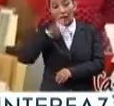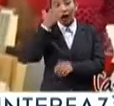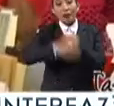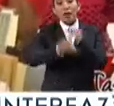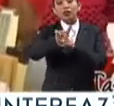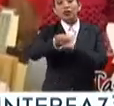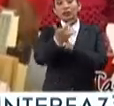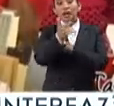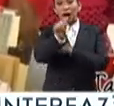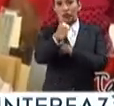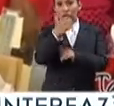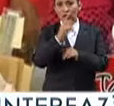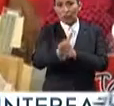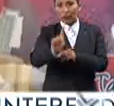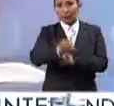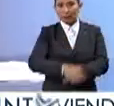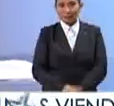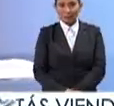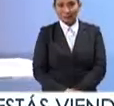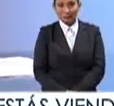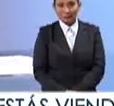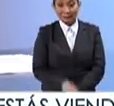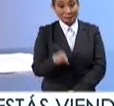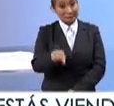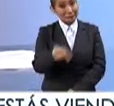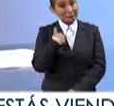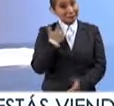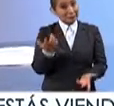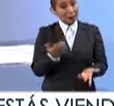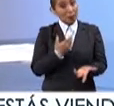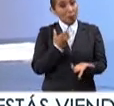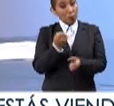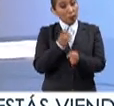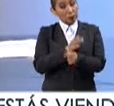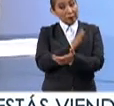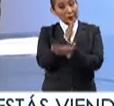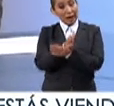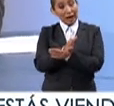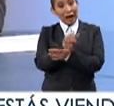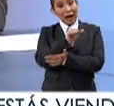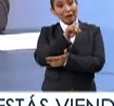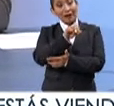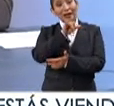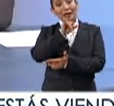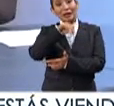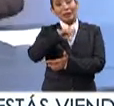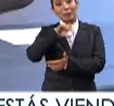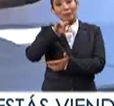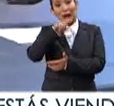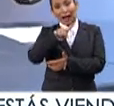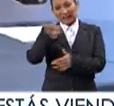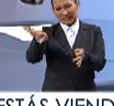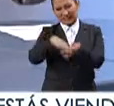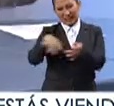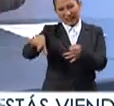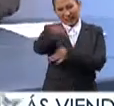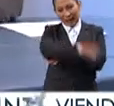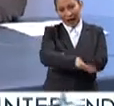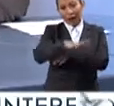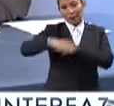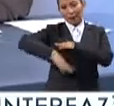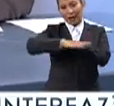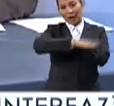domingo 12 de agosto pues ahí está una gran alternativa y en avenida del imán muy cerca de lo que es el